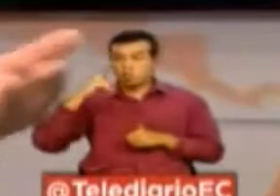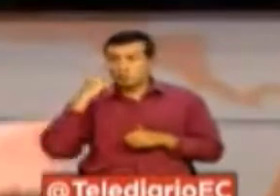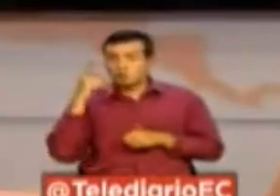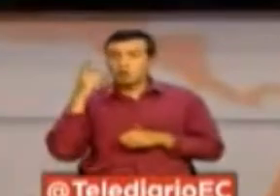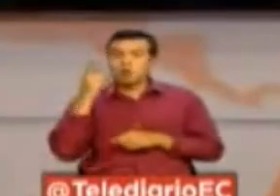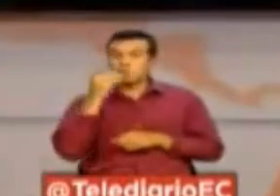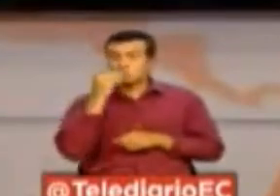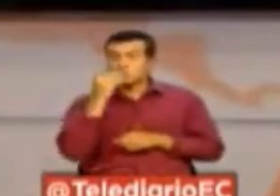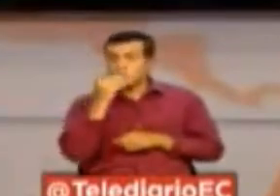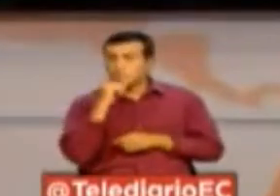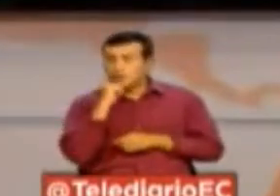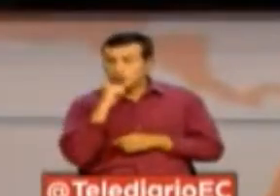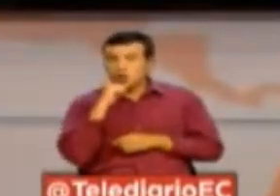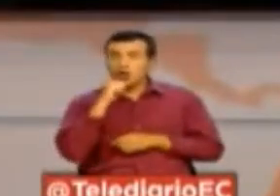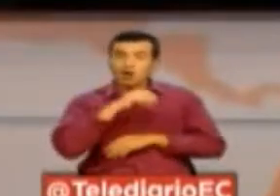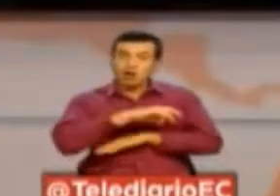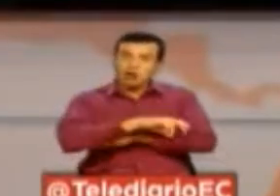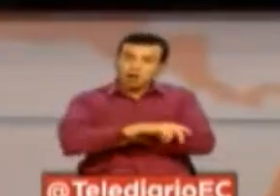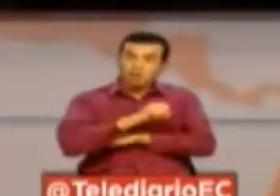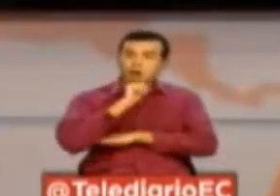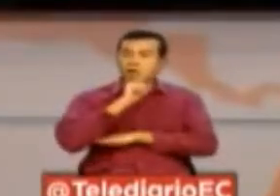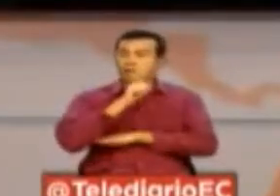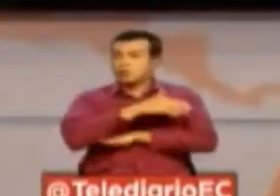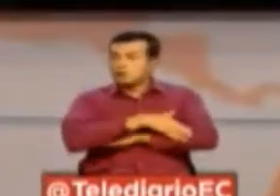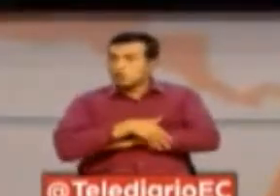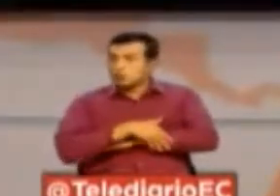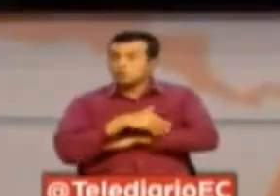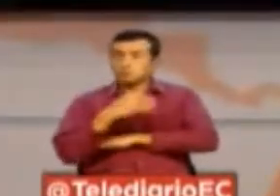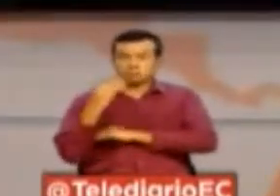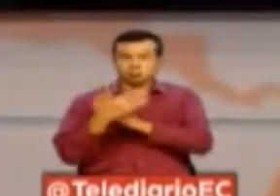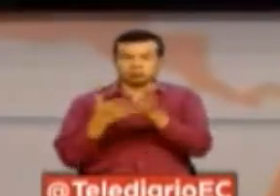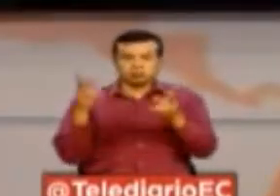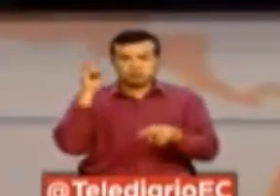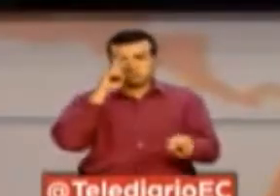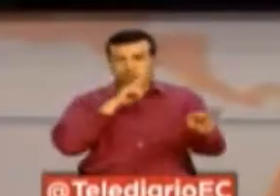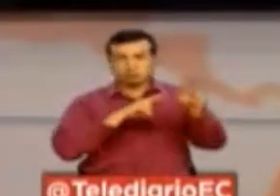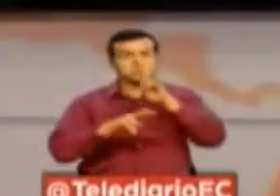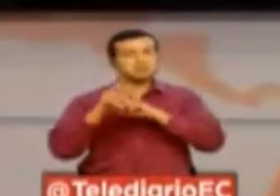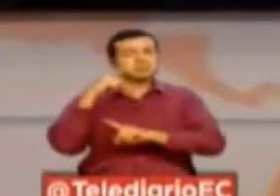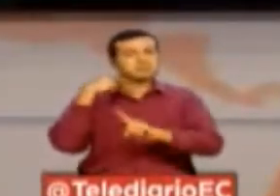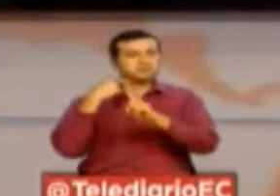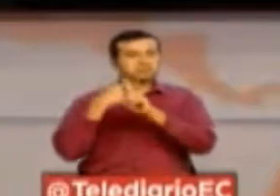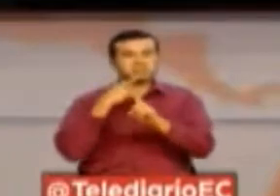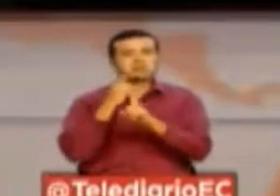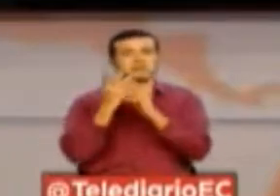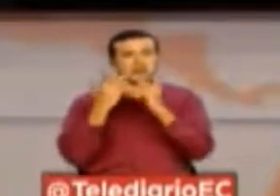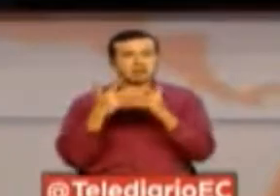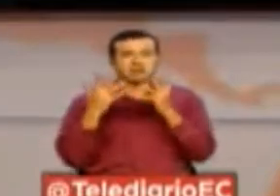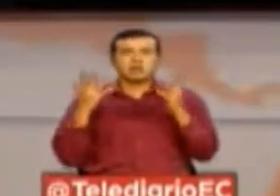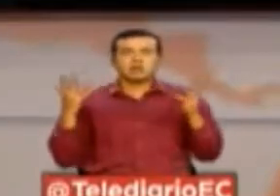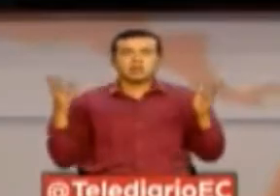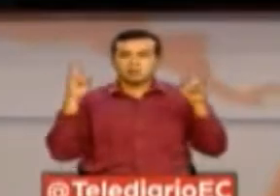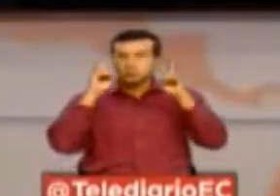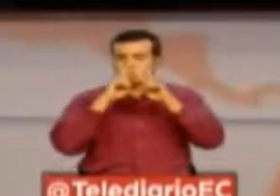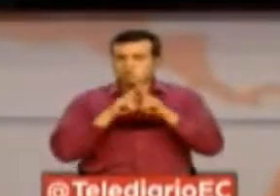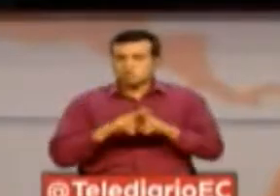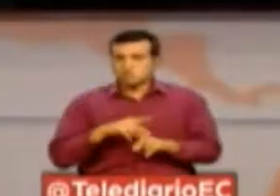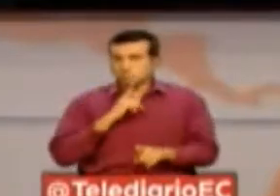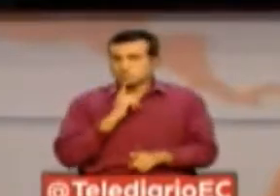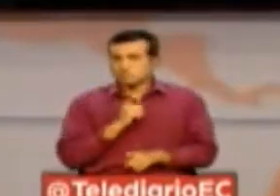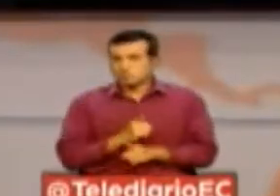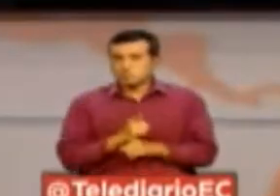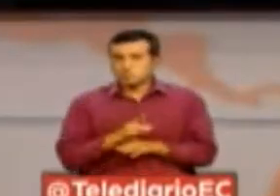básicas insatisfechas en la zona de frontera en ese contexto se hizo esa evaluación y ha sido muy positivo y está en la revisión para